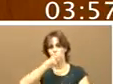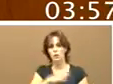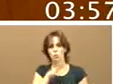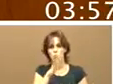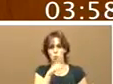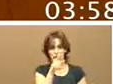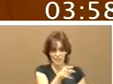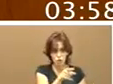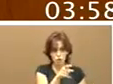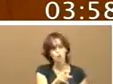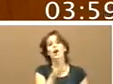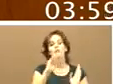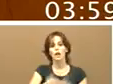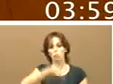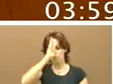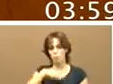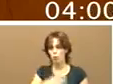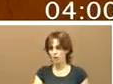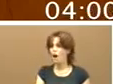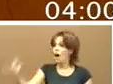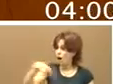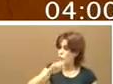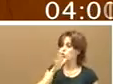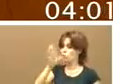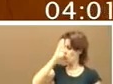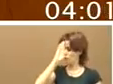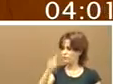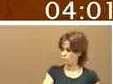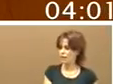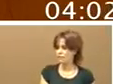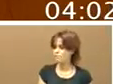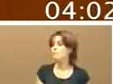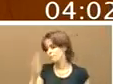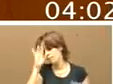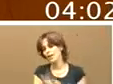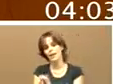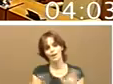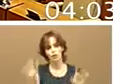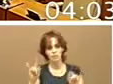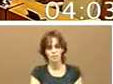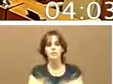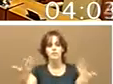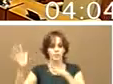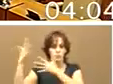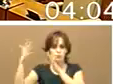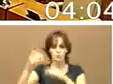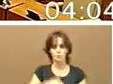muy malas pasadas y les ha pasado a facturas claro que sí claro que sí por lo tanto